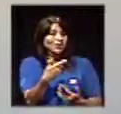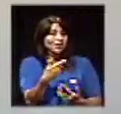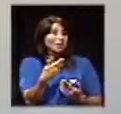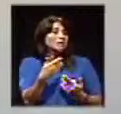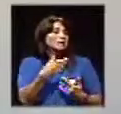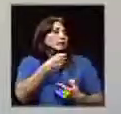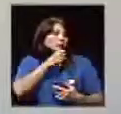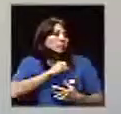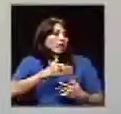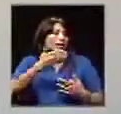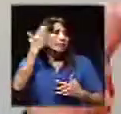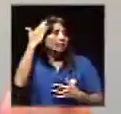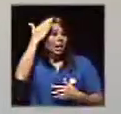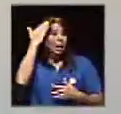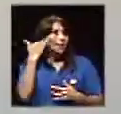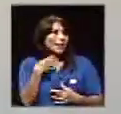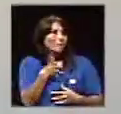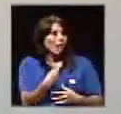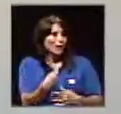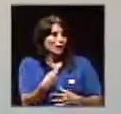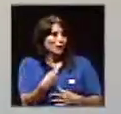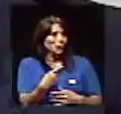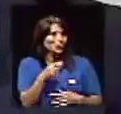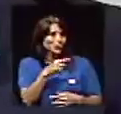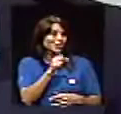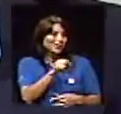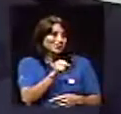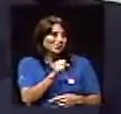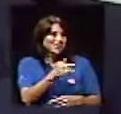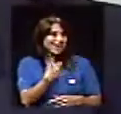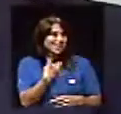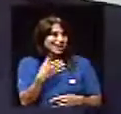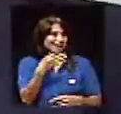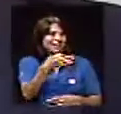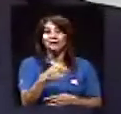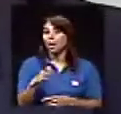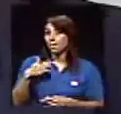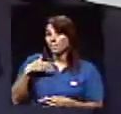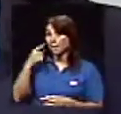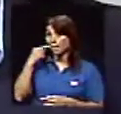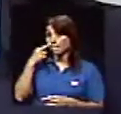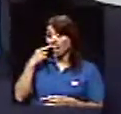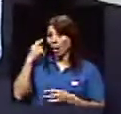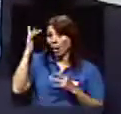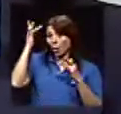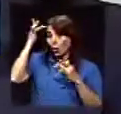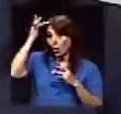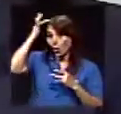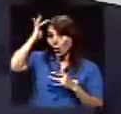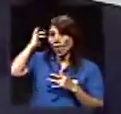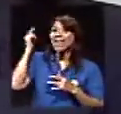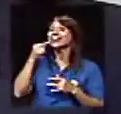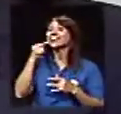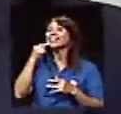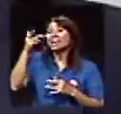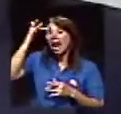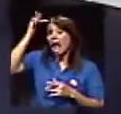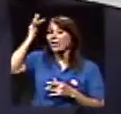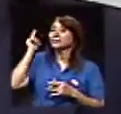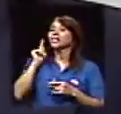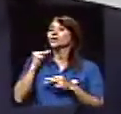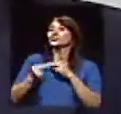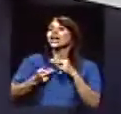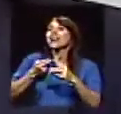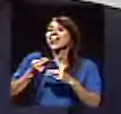blanco, y si va a tener pelo, no como yo. Papá no tenía pelo y dicen que la calvicie no se hereda de una generación a otra, sino